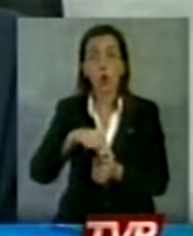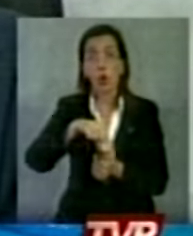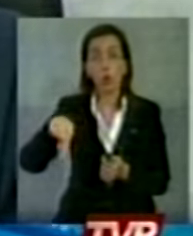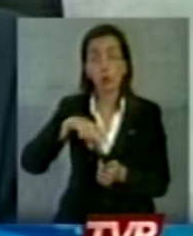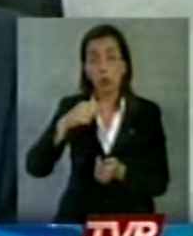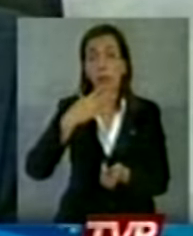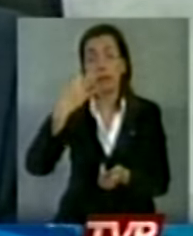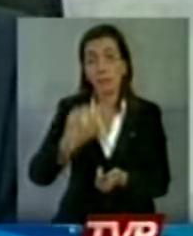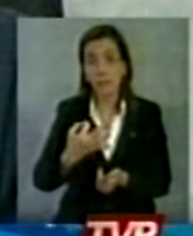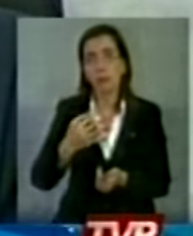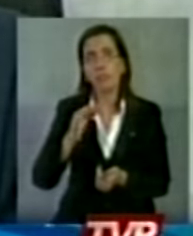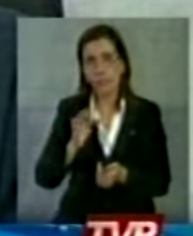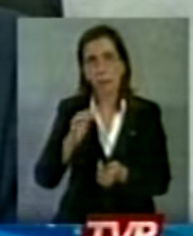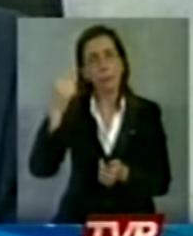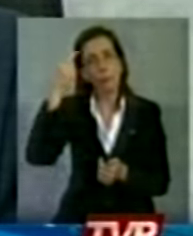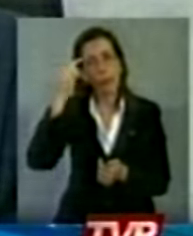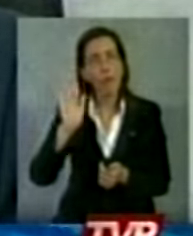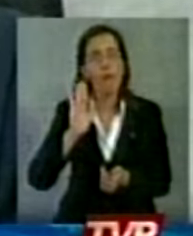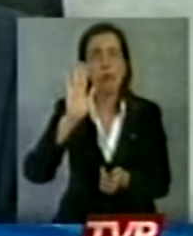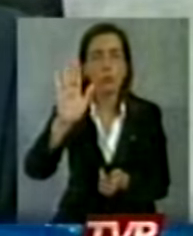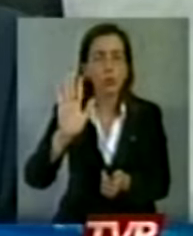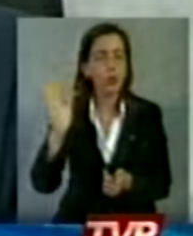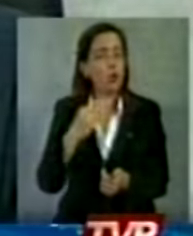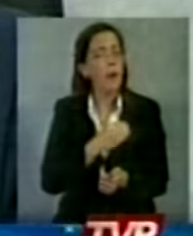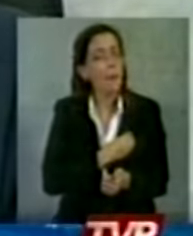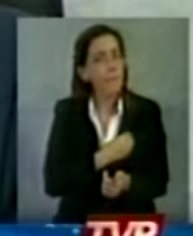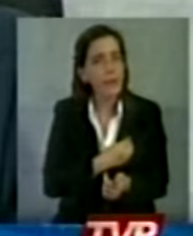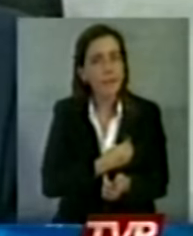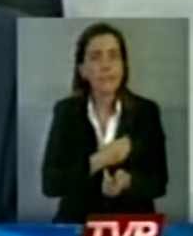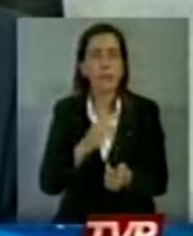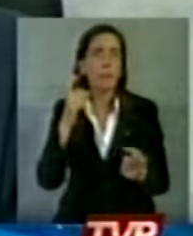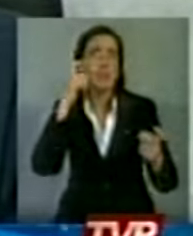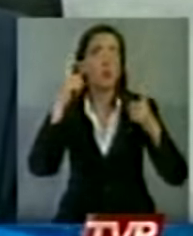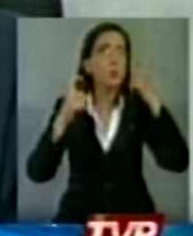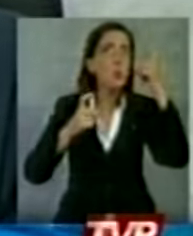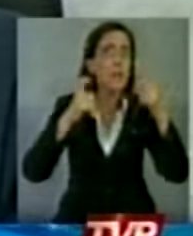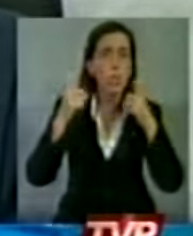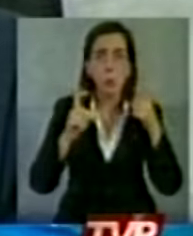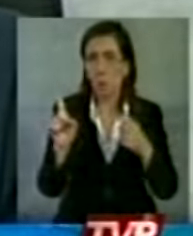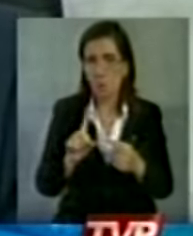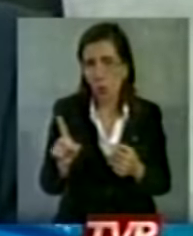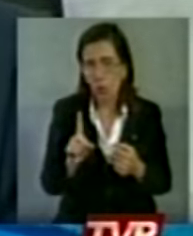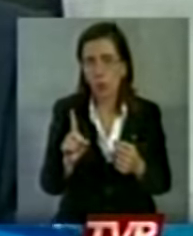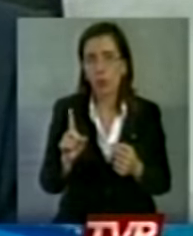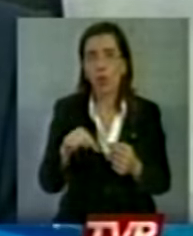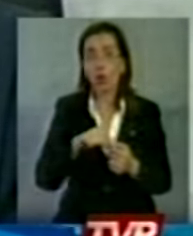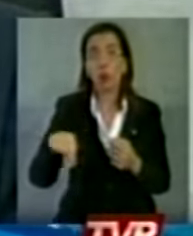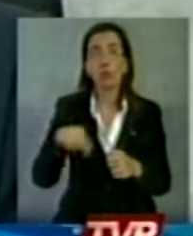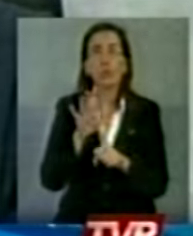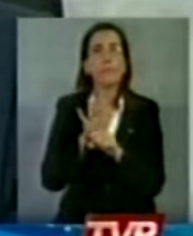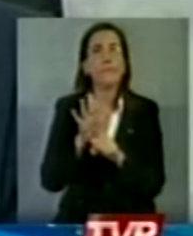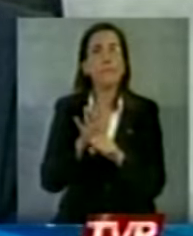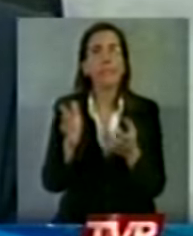este futuro y de esta esperanza no son ensoñaciones. Están